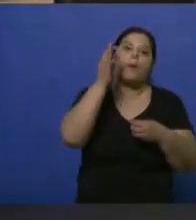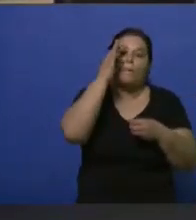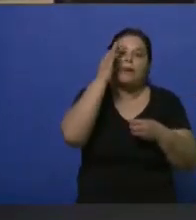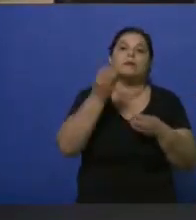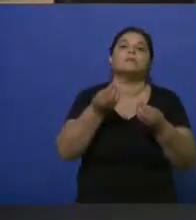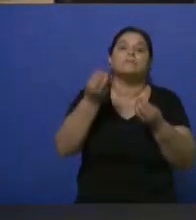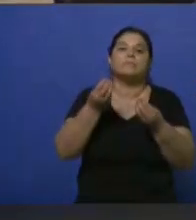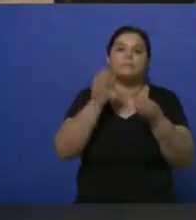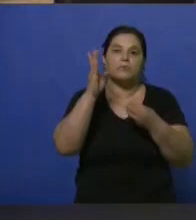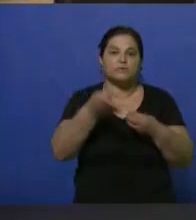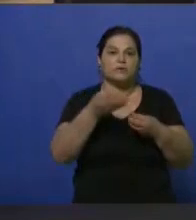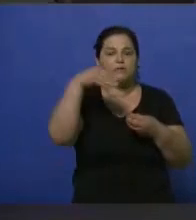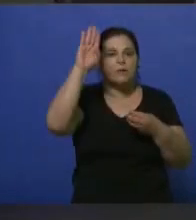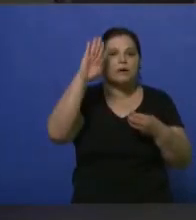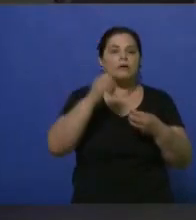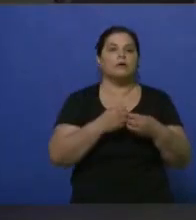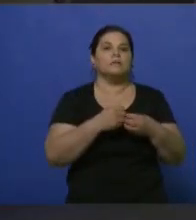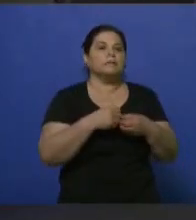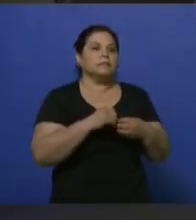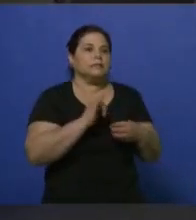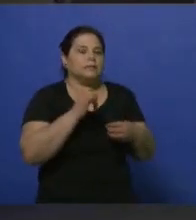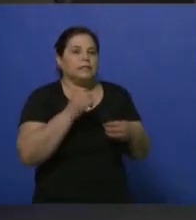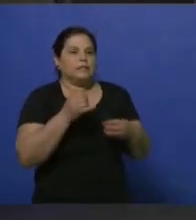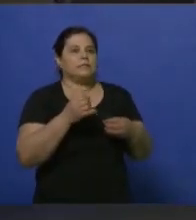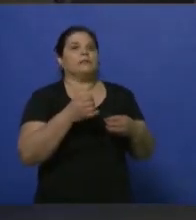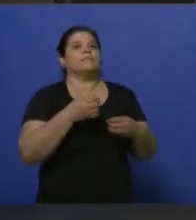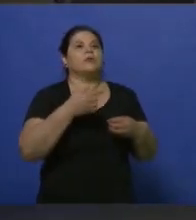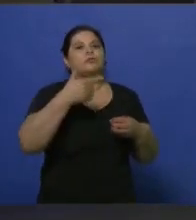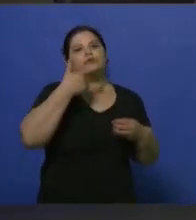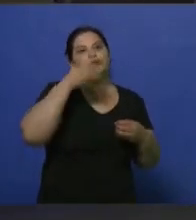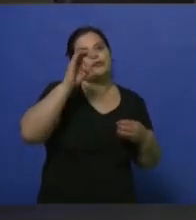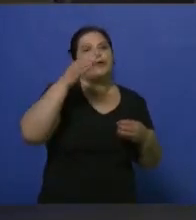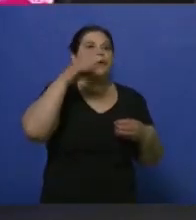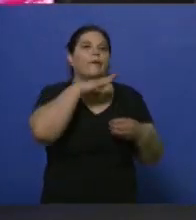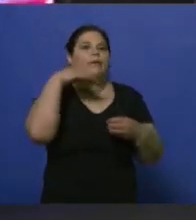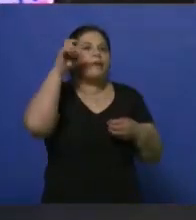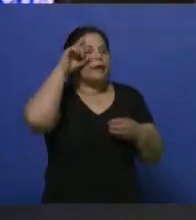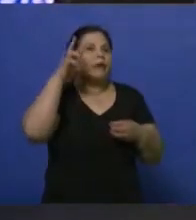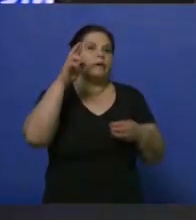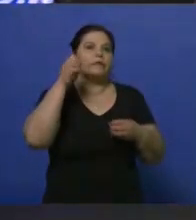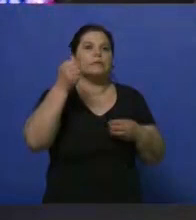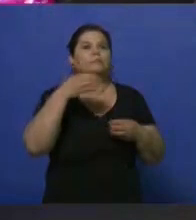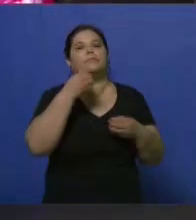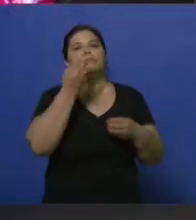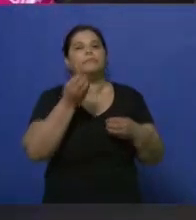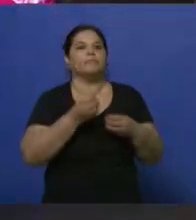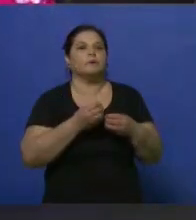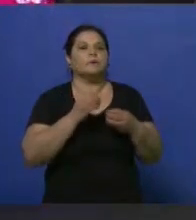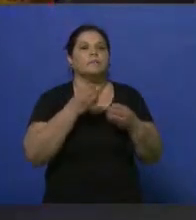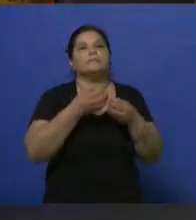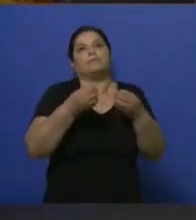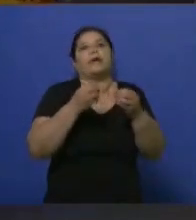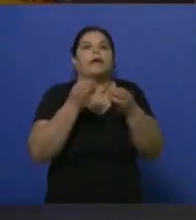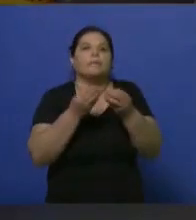hablando. Ajá. Si el productor es un sojero, o un productor que está haciendo trigo, que está en una cadena de exportación, le está yendo de una determinada